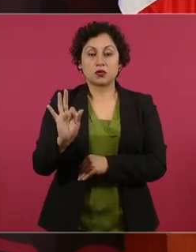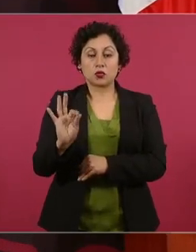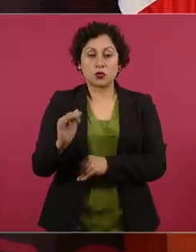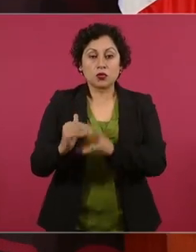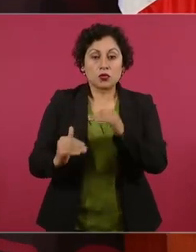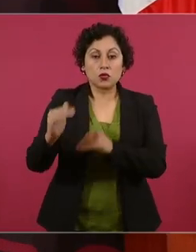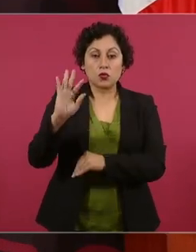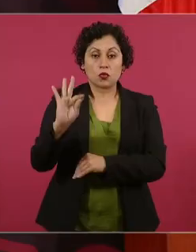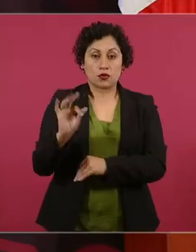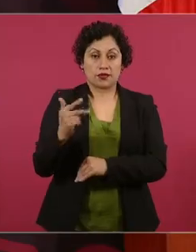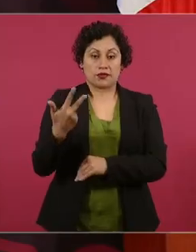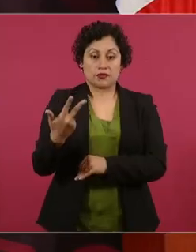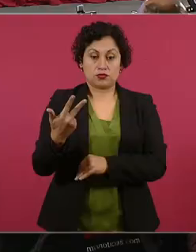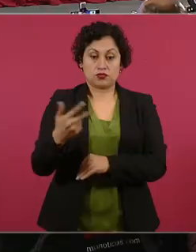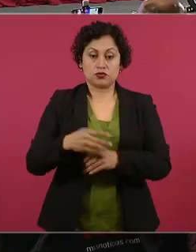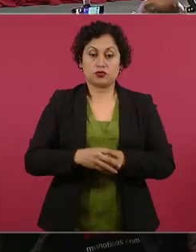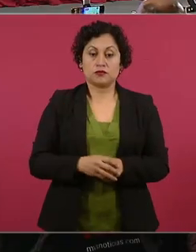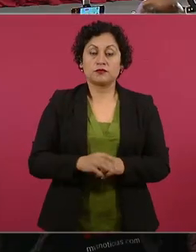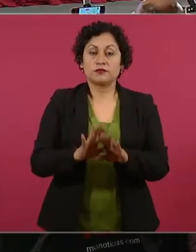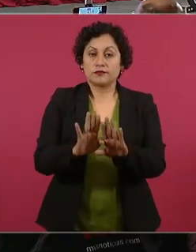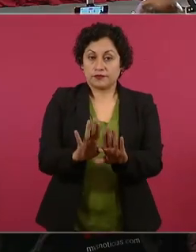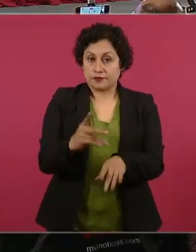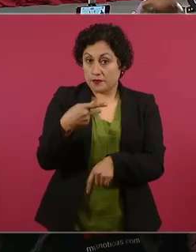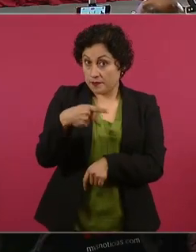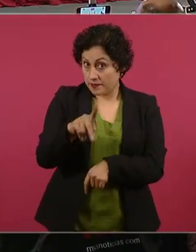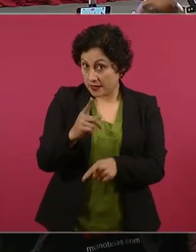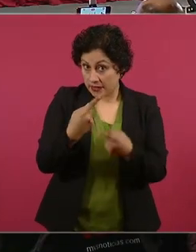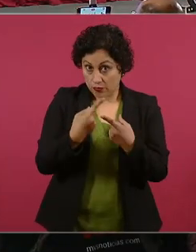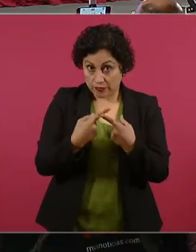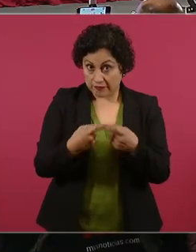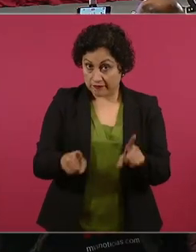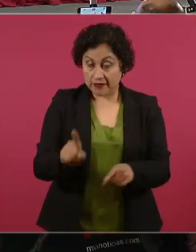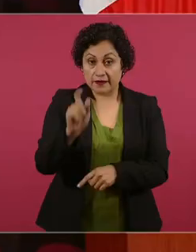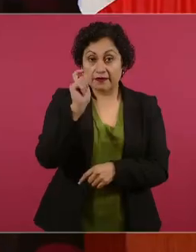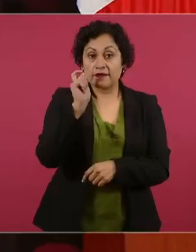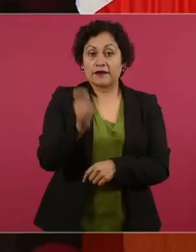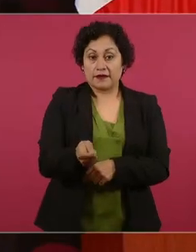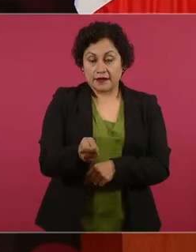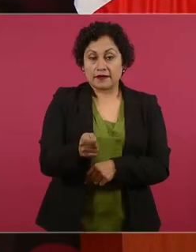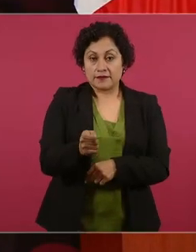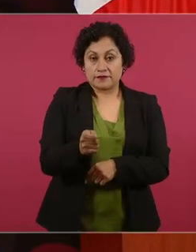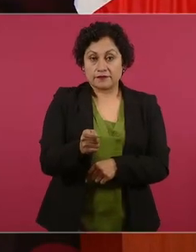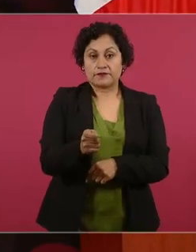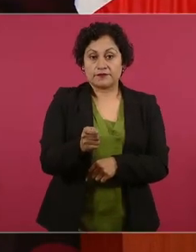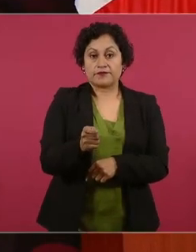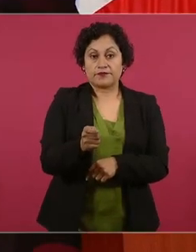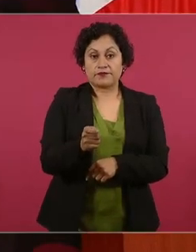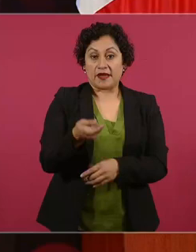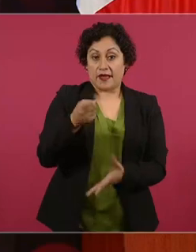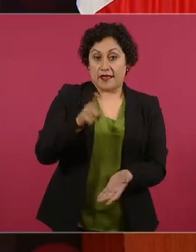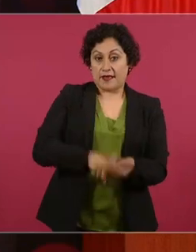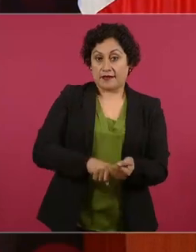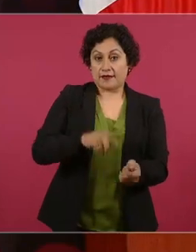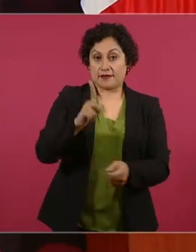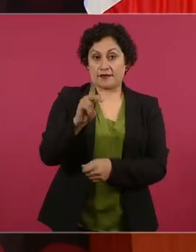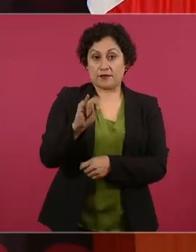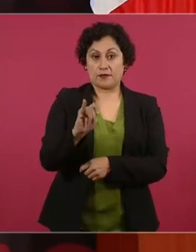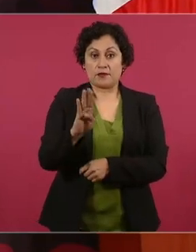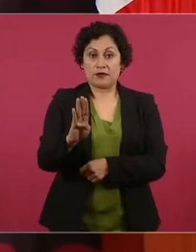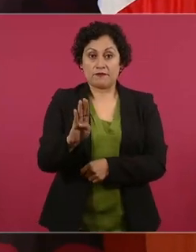48. La diferencia en puntos porcentuales del PIB está